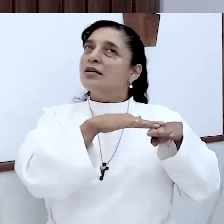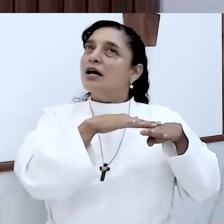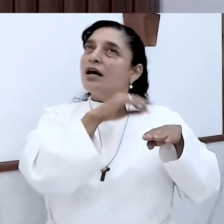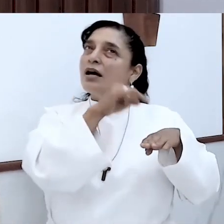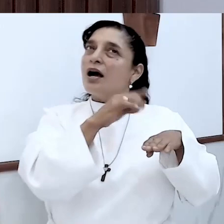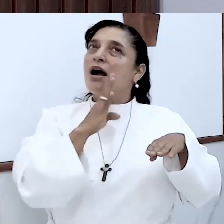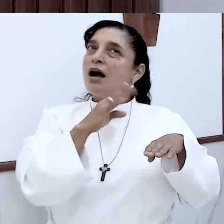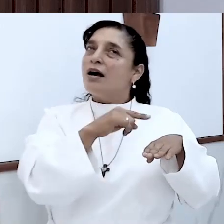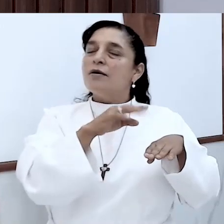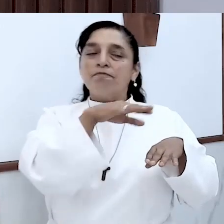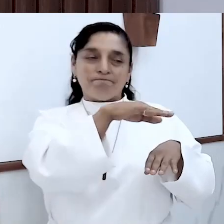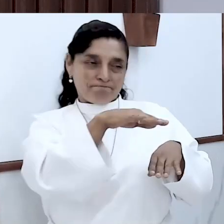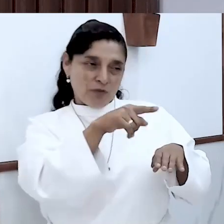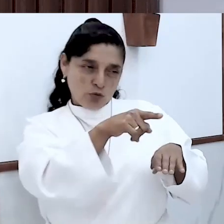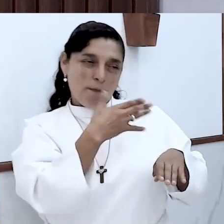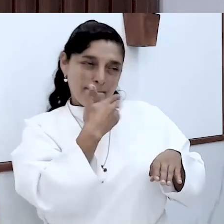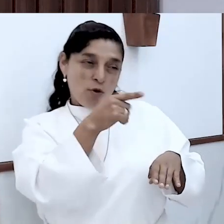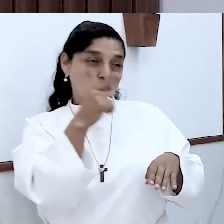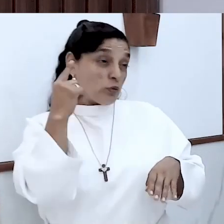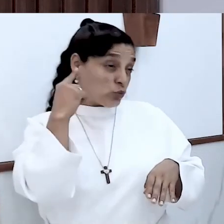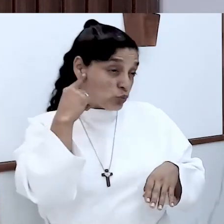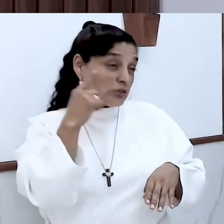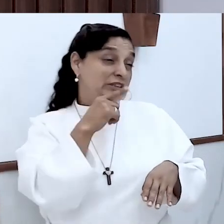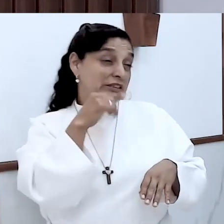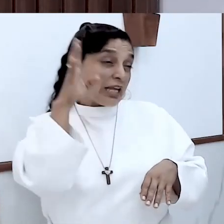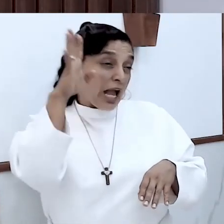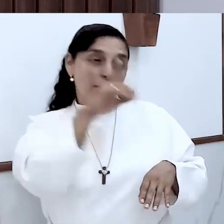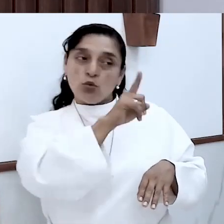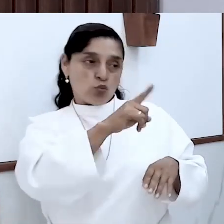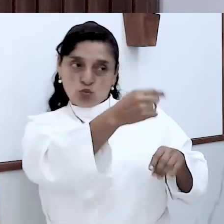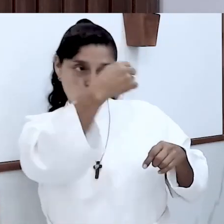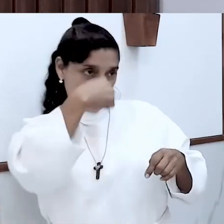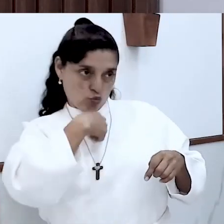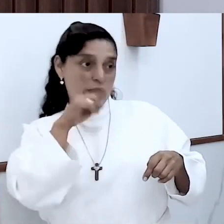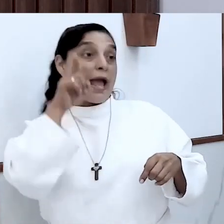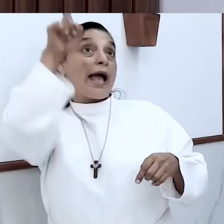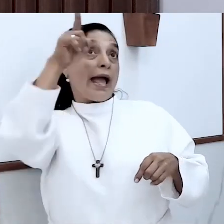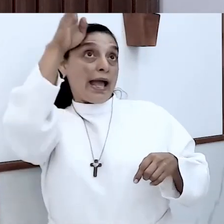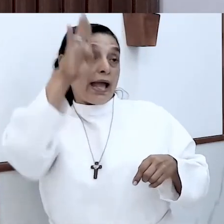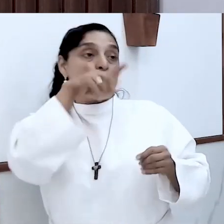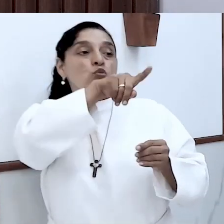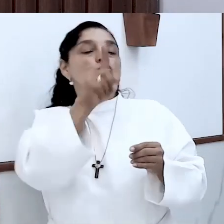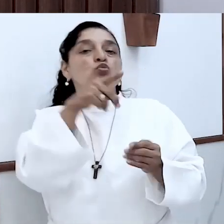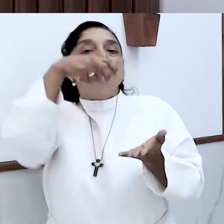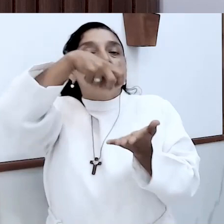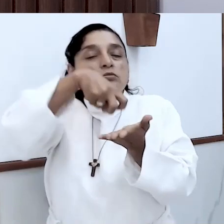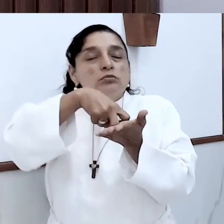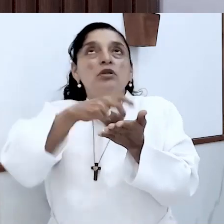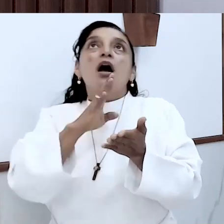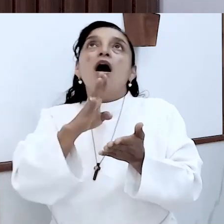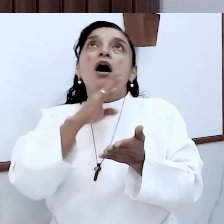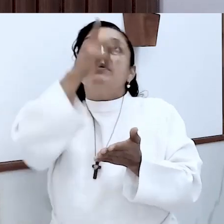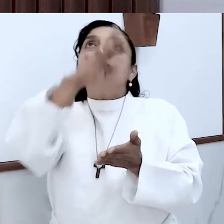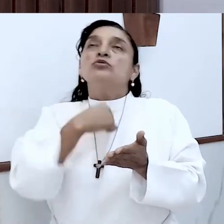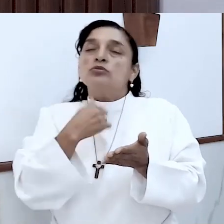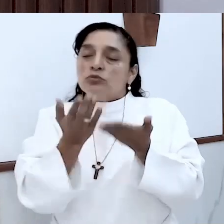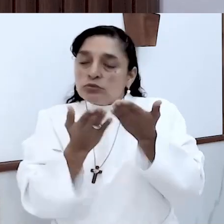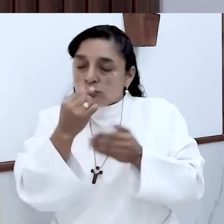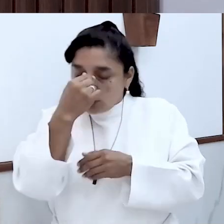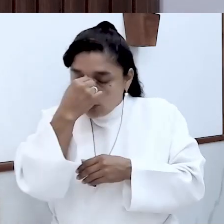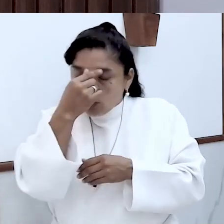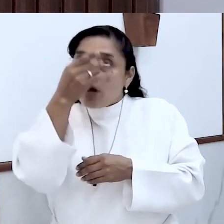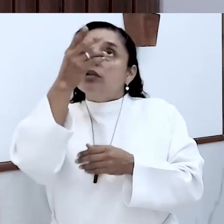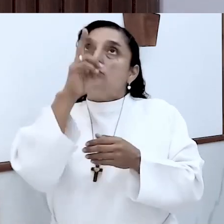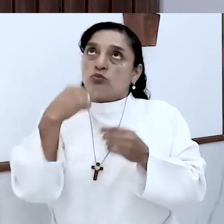acostarte, y si te llama alguien responde, habla, Señor, tu siervo te escucha. Y Samuel se fue a